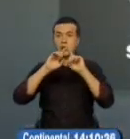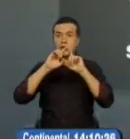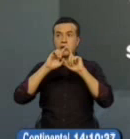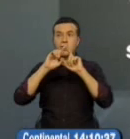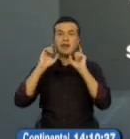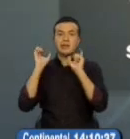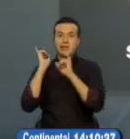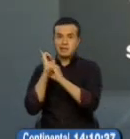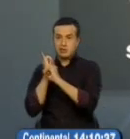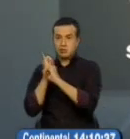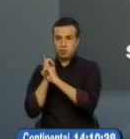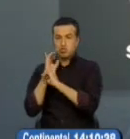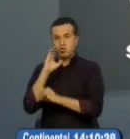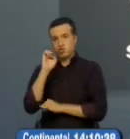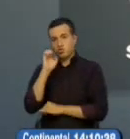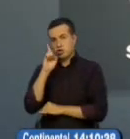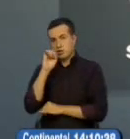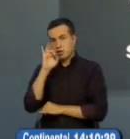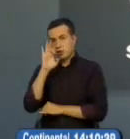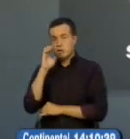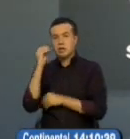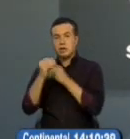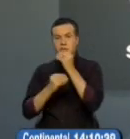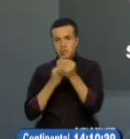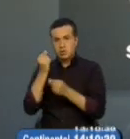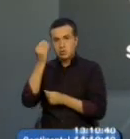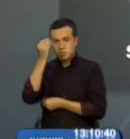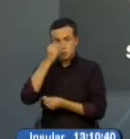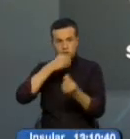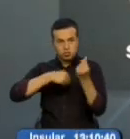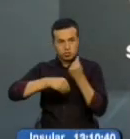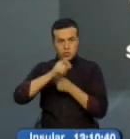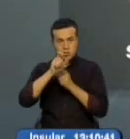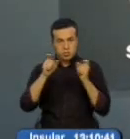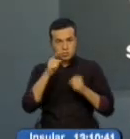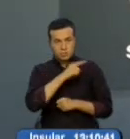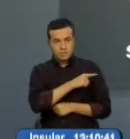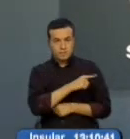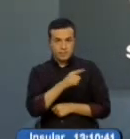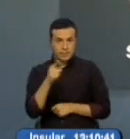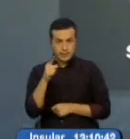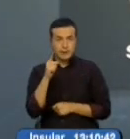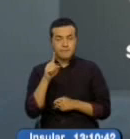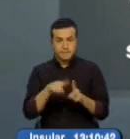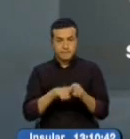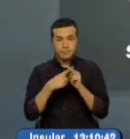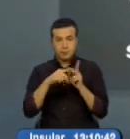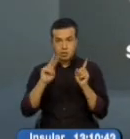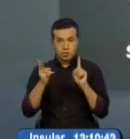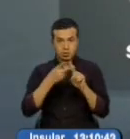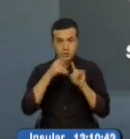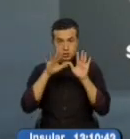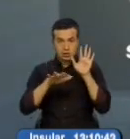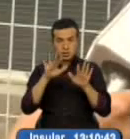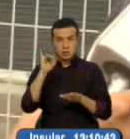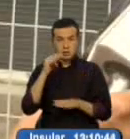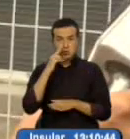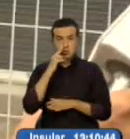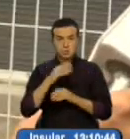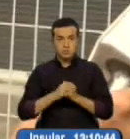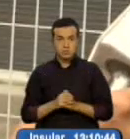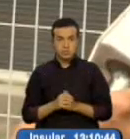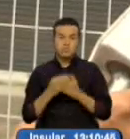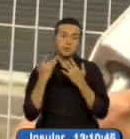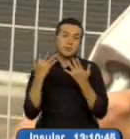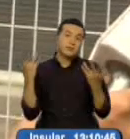de Depósitos, COSEDE, activará el mecanismo para la devolución del dinero a los depositantes a partir de la segunda quincena de junio.